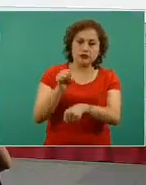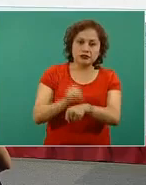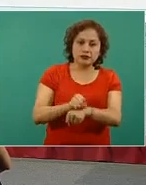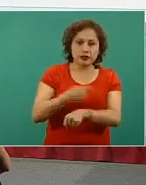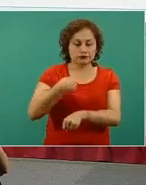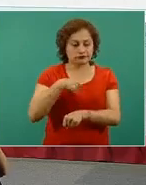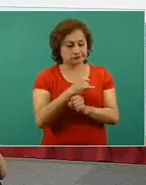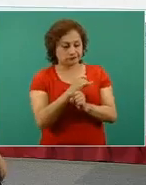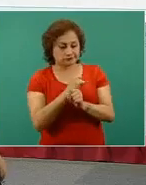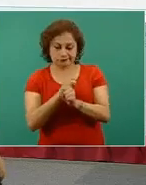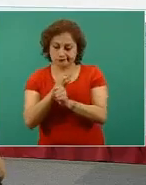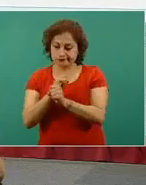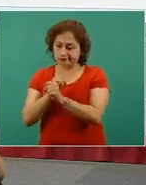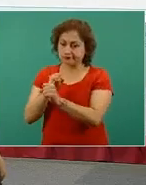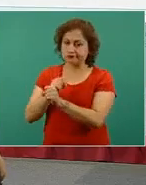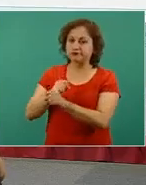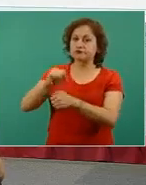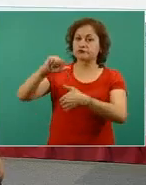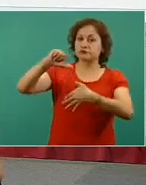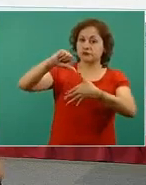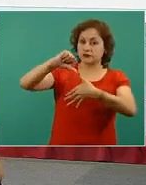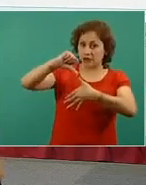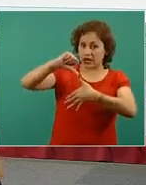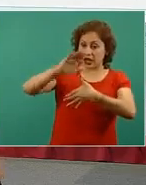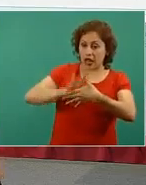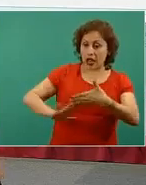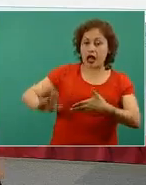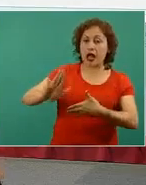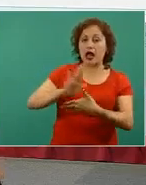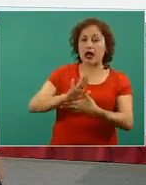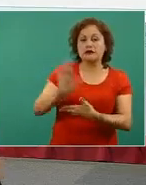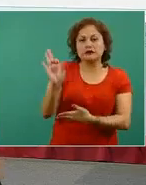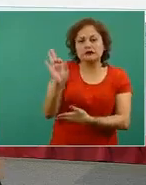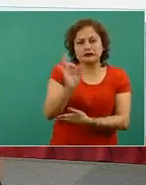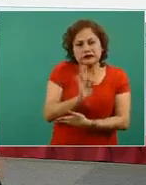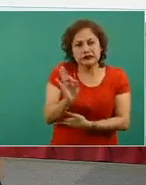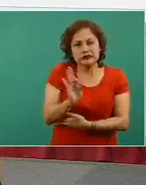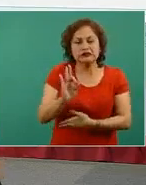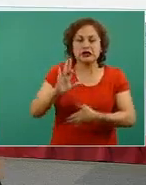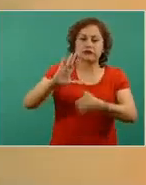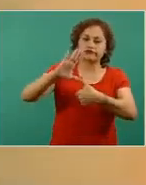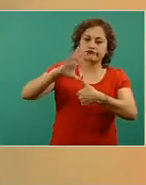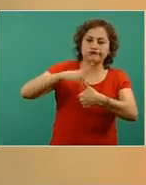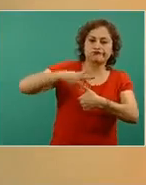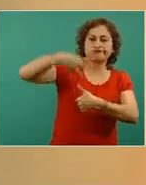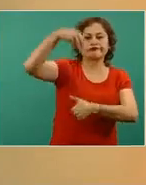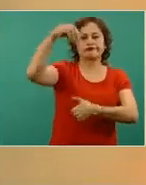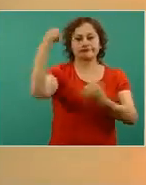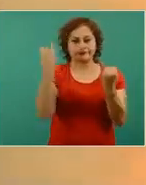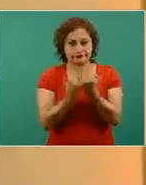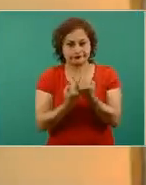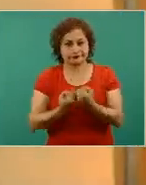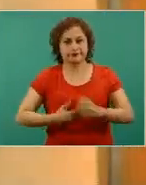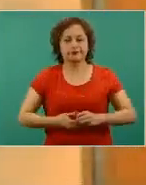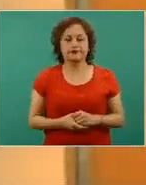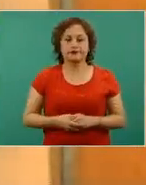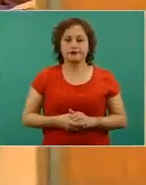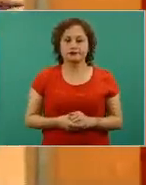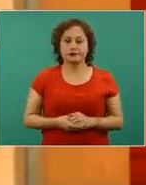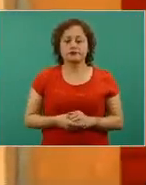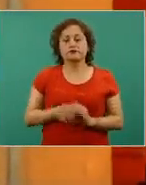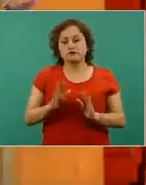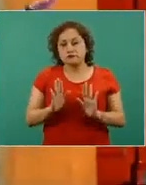del Sur, pudiera también presentarse este incremento en los países de América del Norte, y vamos viendo también algunos